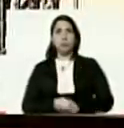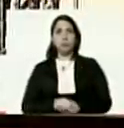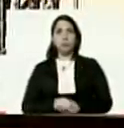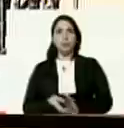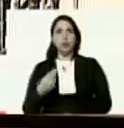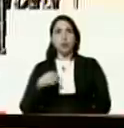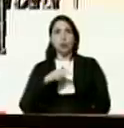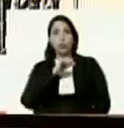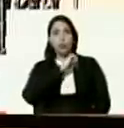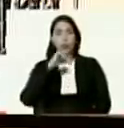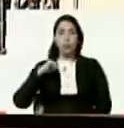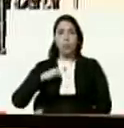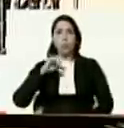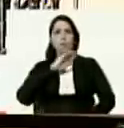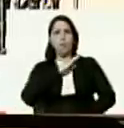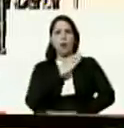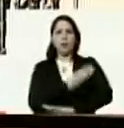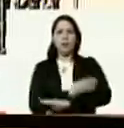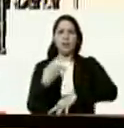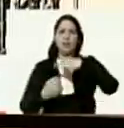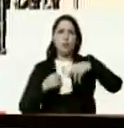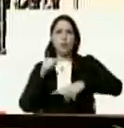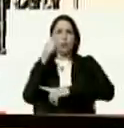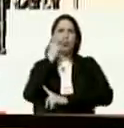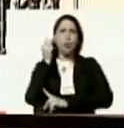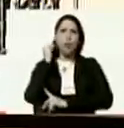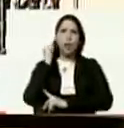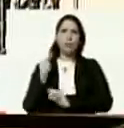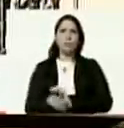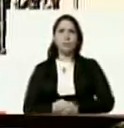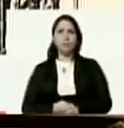Nosotros somos una fuerza revolucionaria.